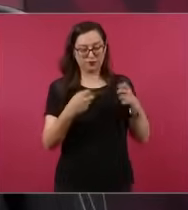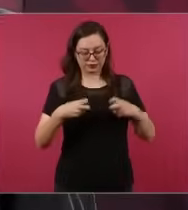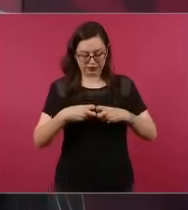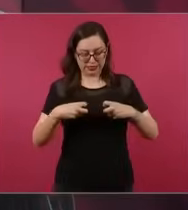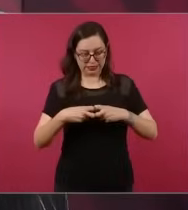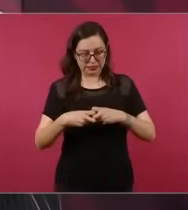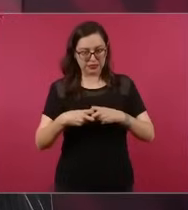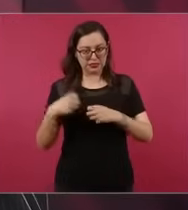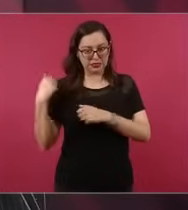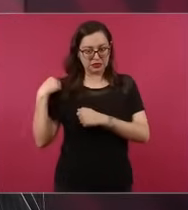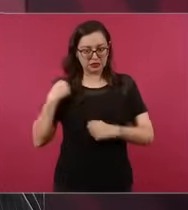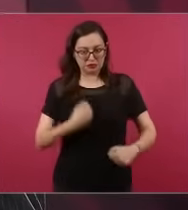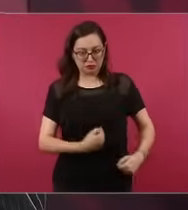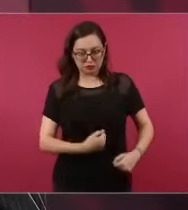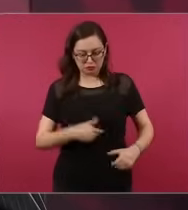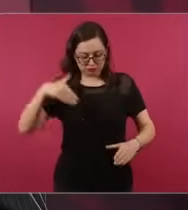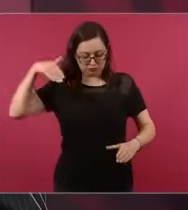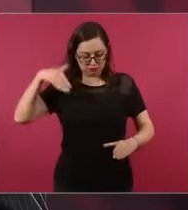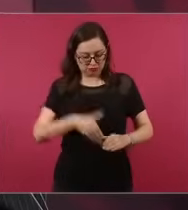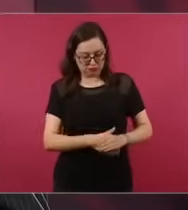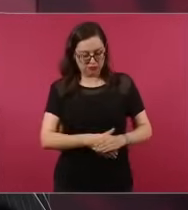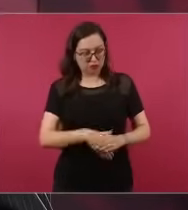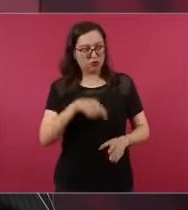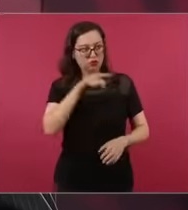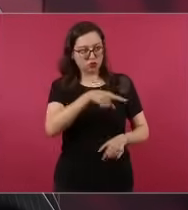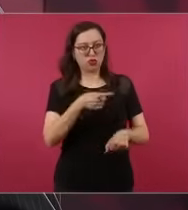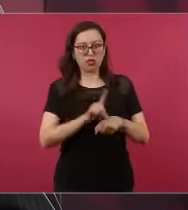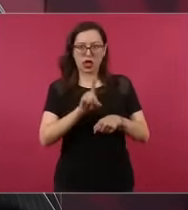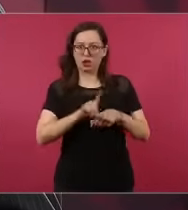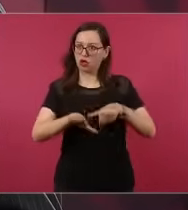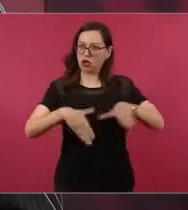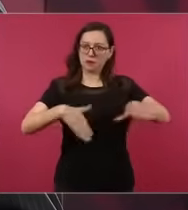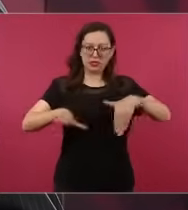tenis, 150, 200 casas diarias.